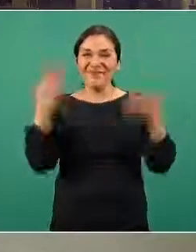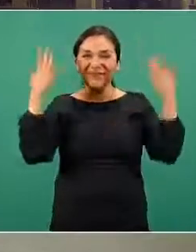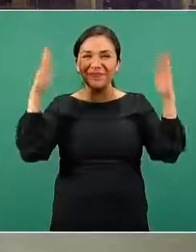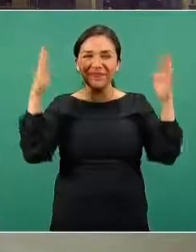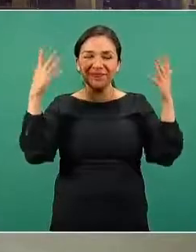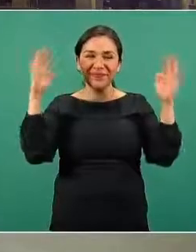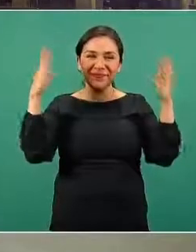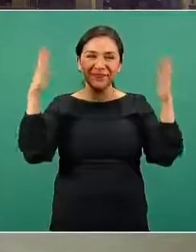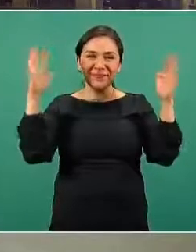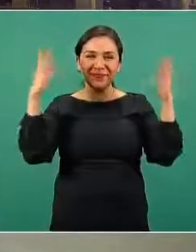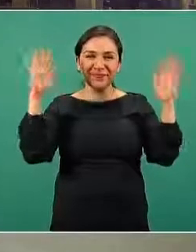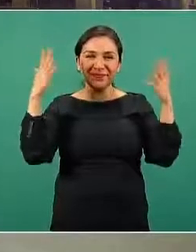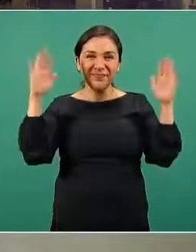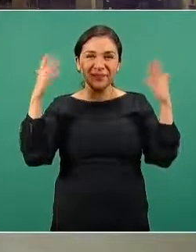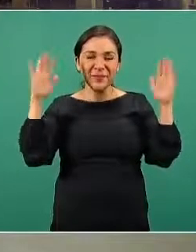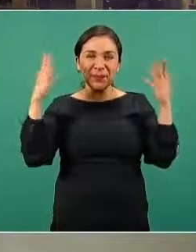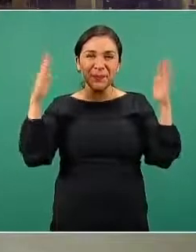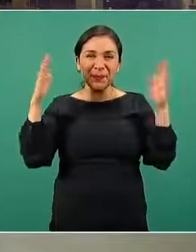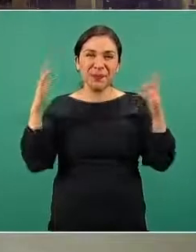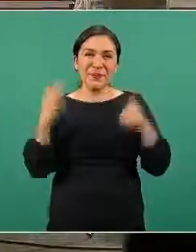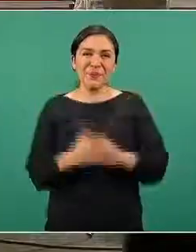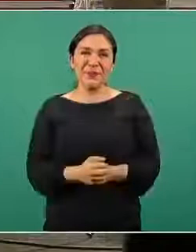aplauso.